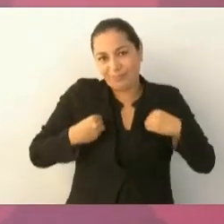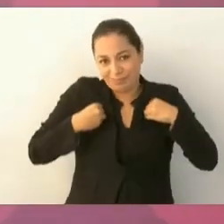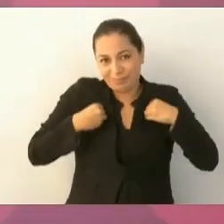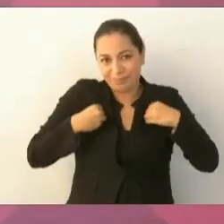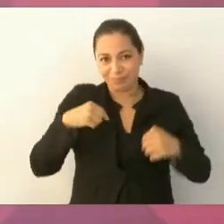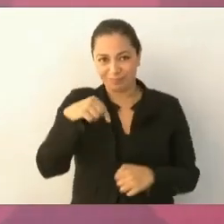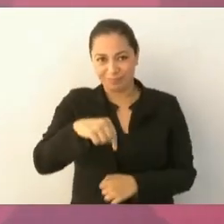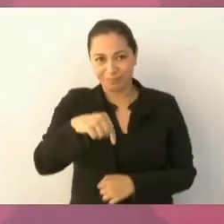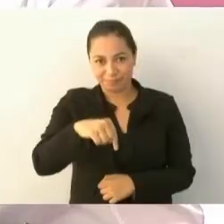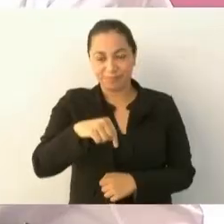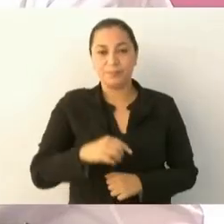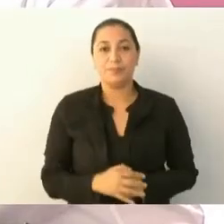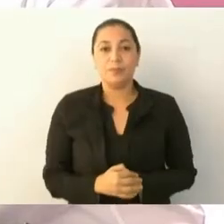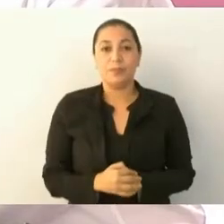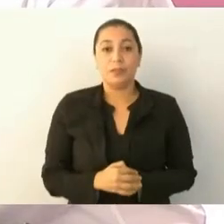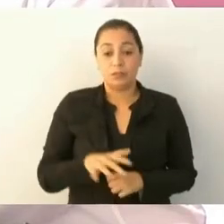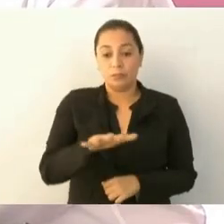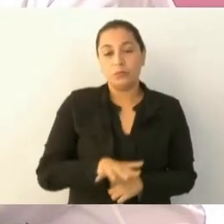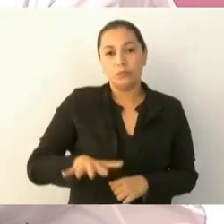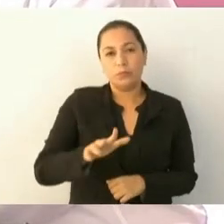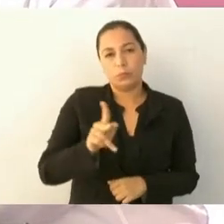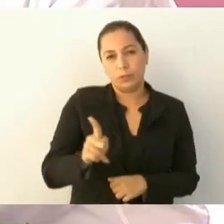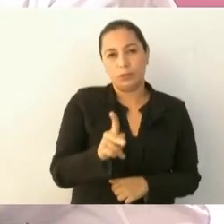del poblado de Santa María,